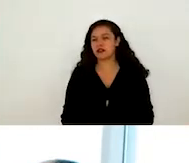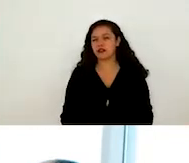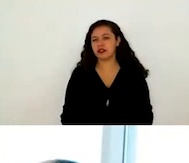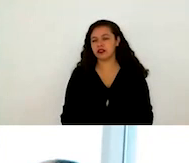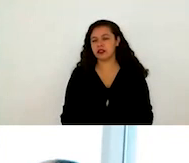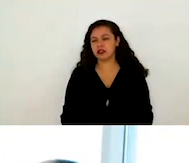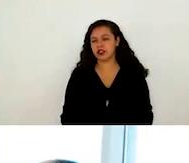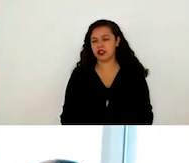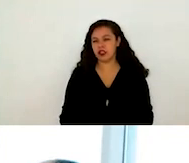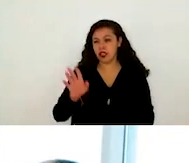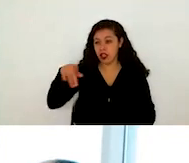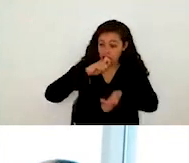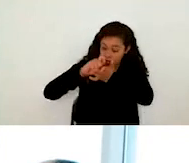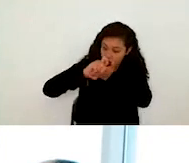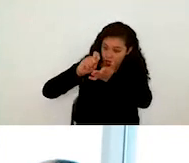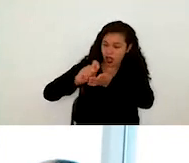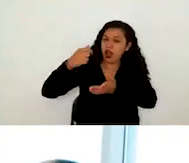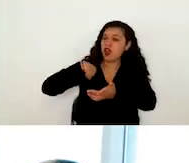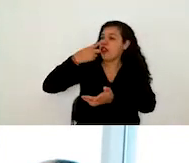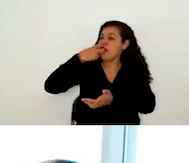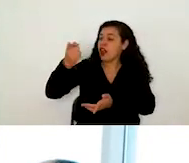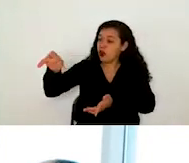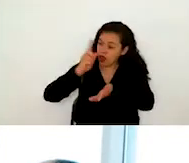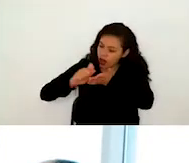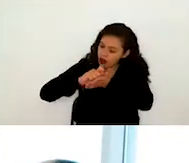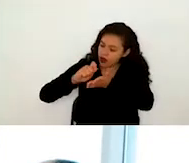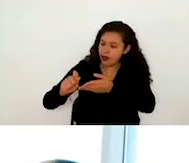le dicen a notas de lo que lo que te dije